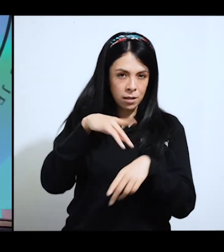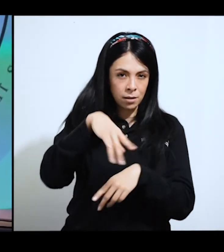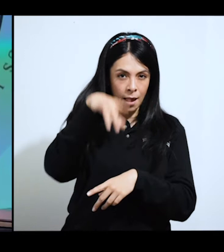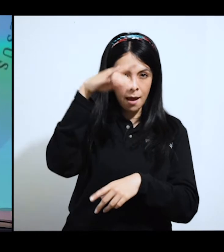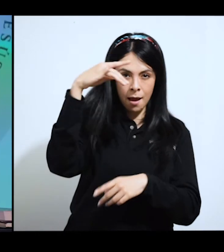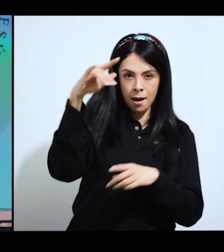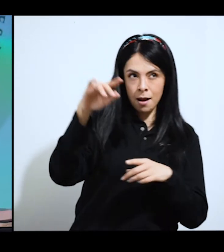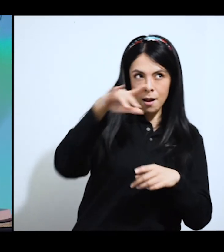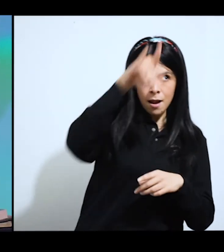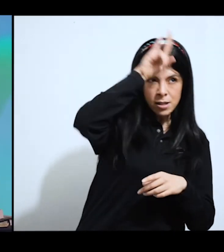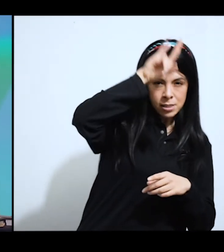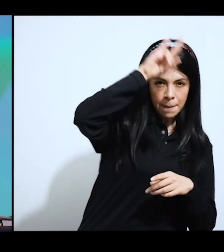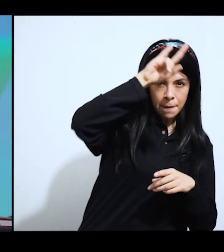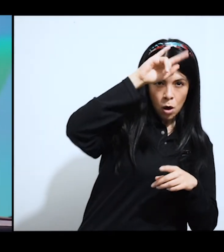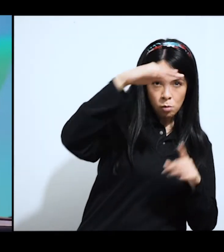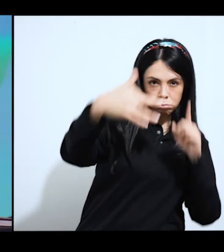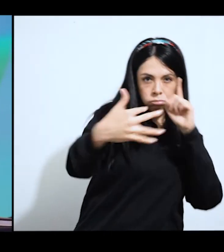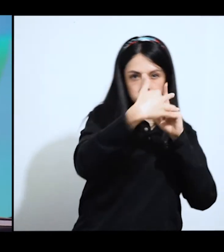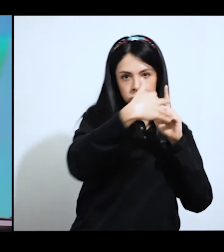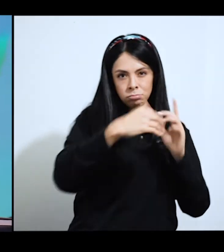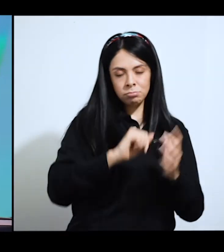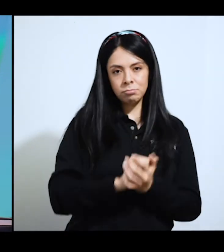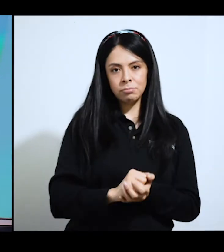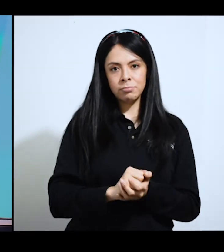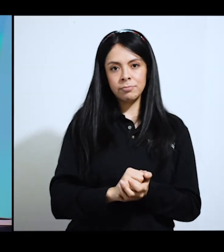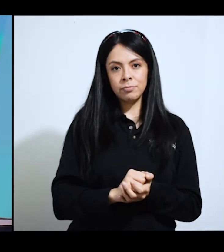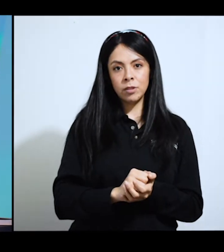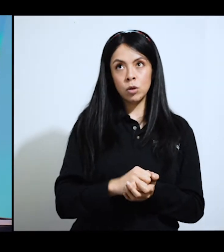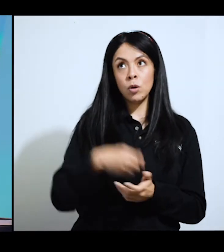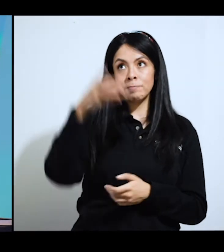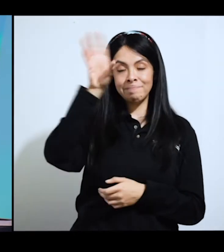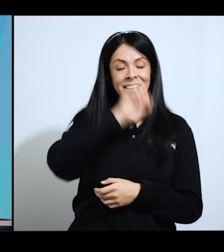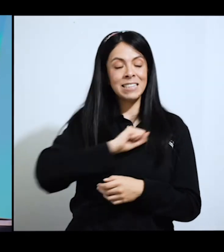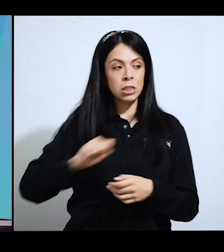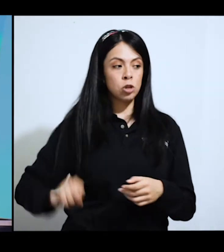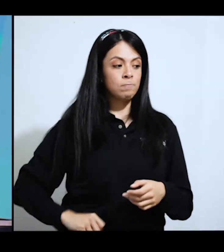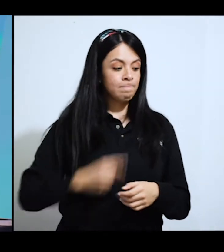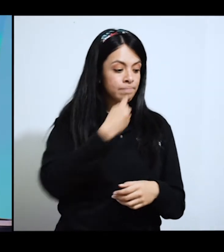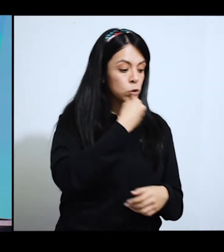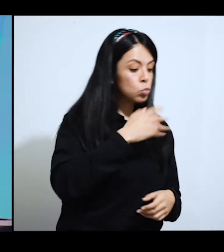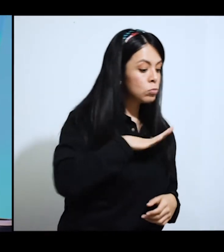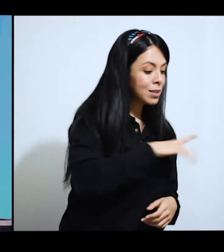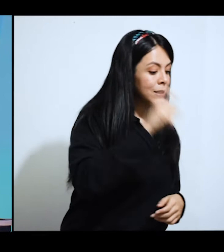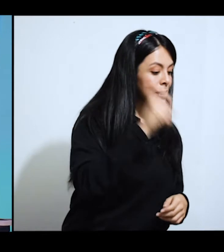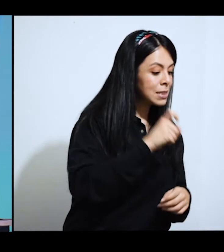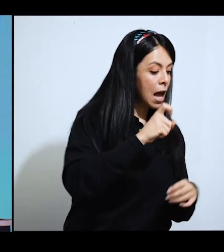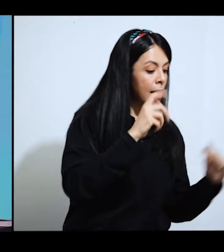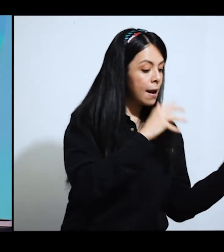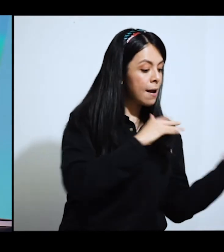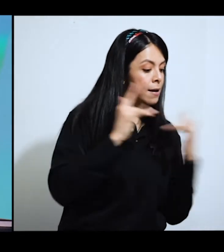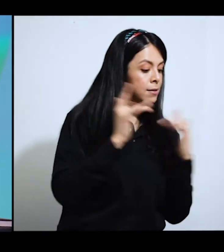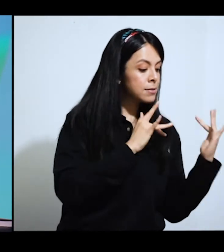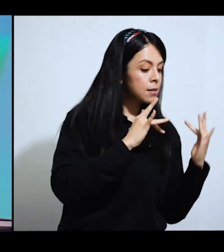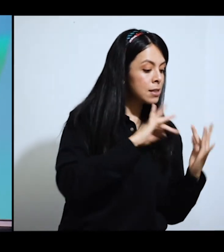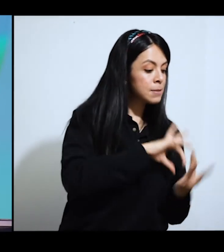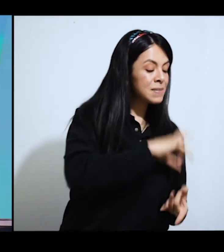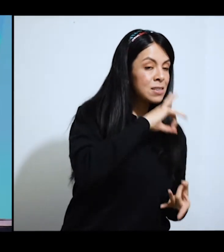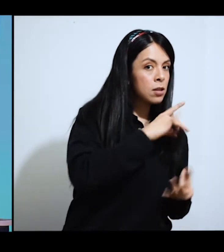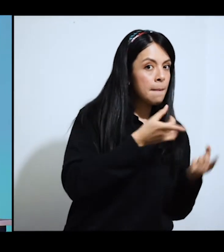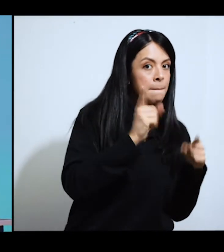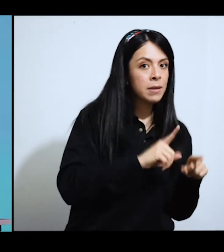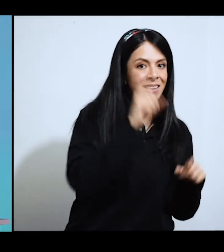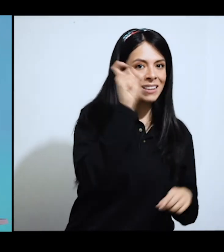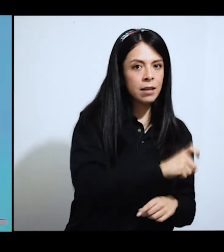Y el Señor me dijo que tenía que hacer guerra espiritual. Pero también venían a hablar con Neil